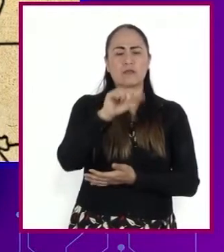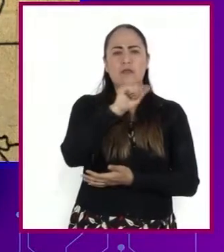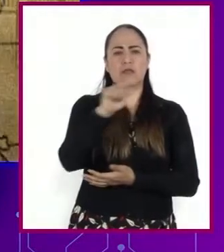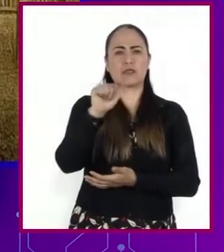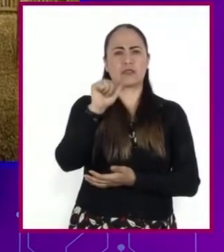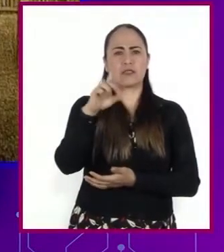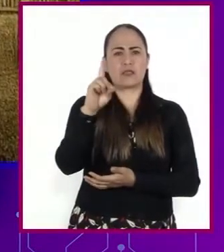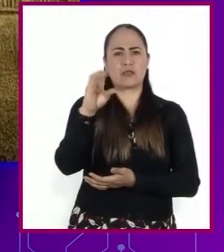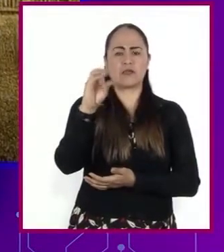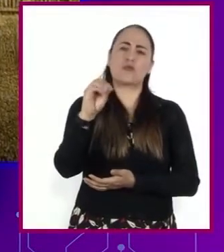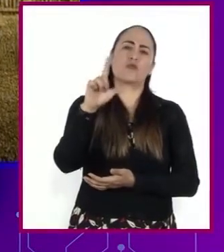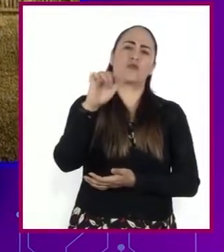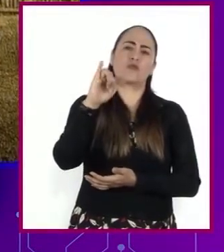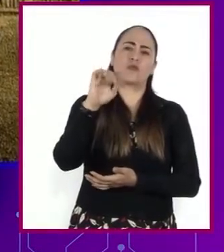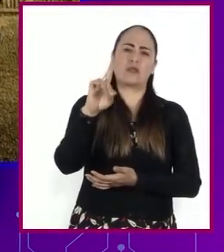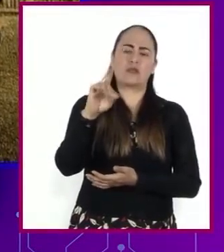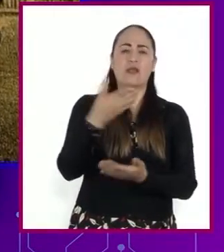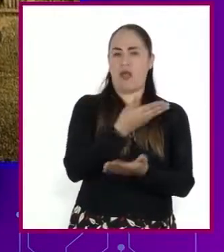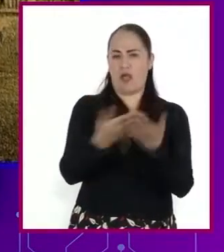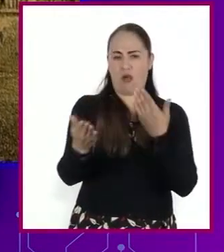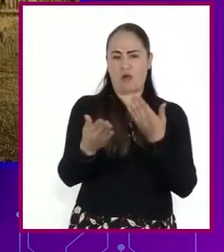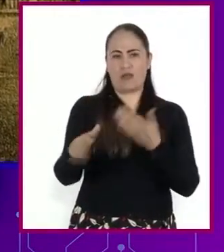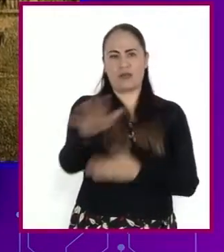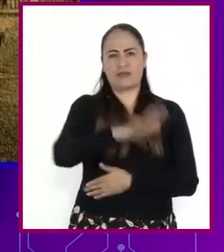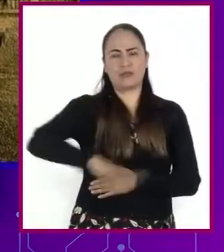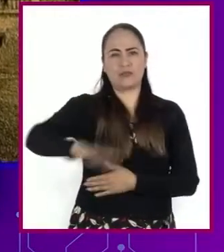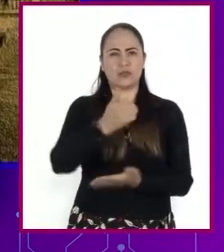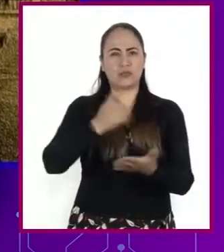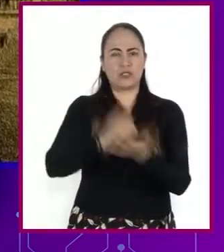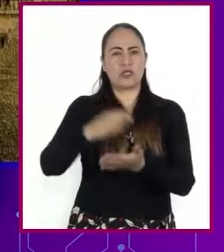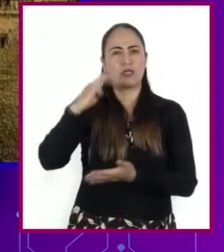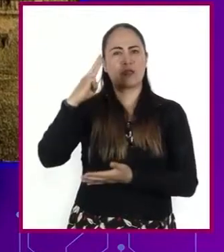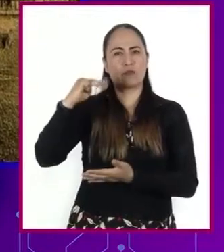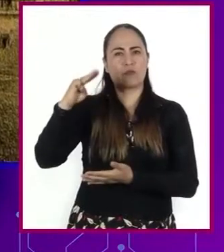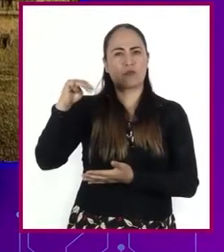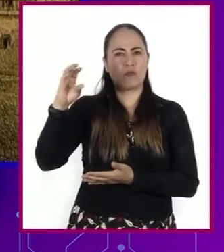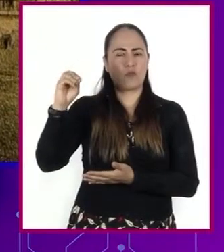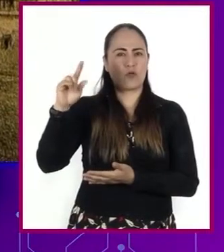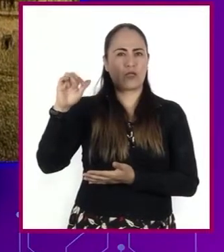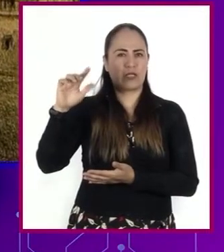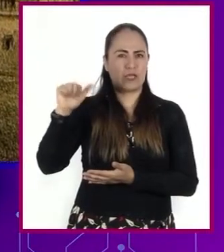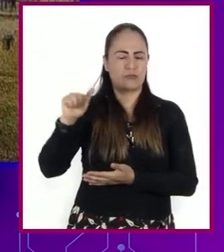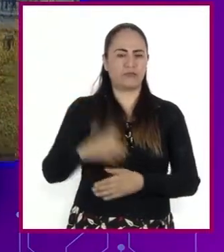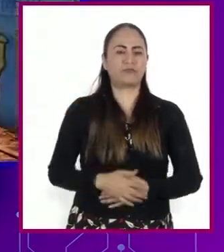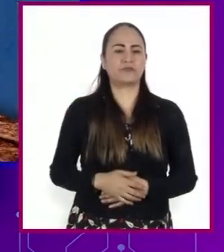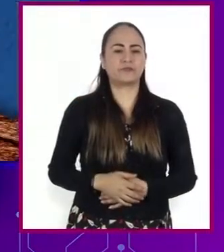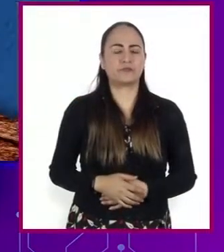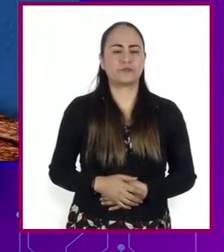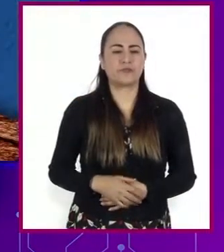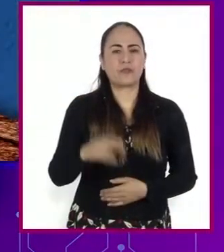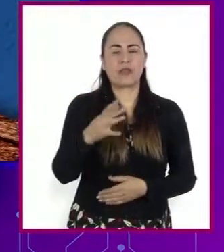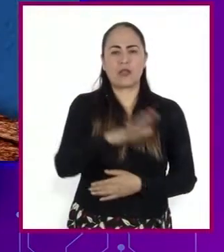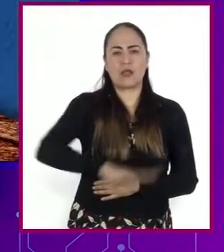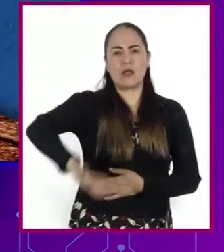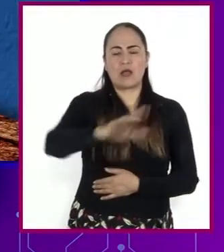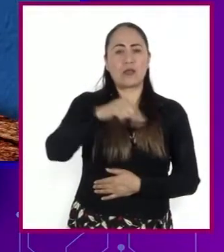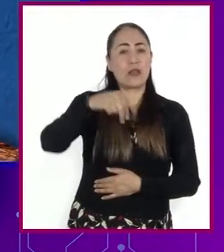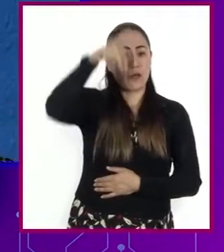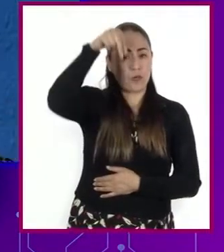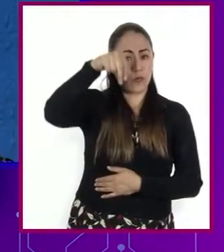En 1532 se fundó la ciudad de Guadalajara, aunque fue hasta 1542 cuando